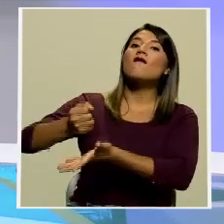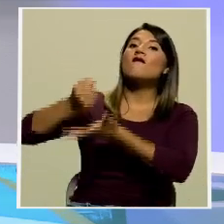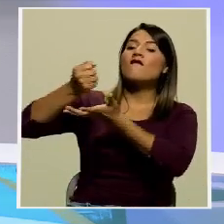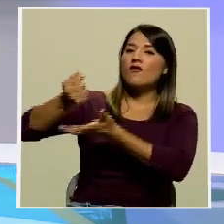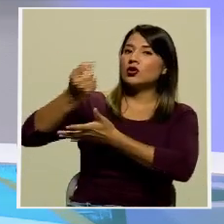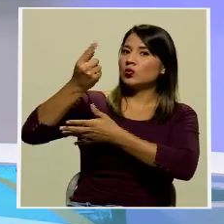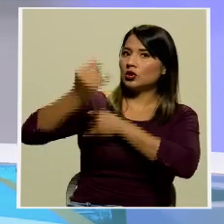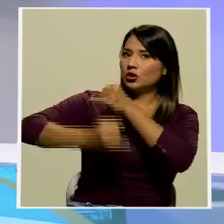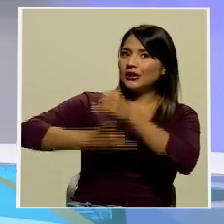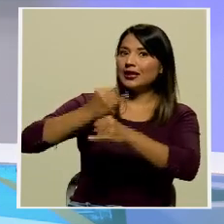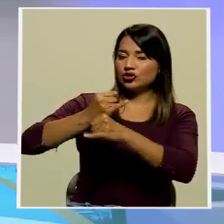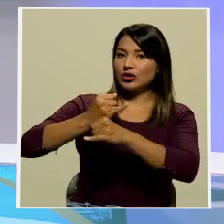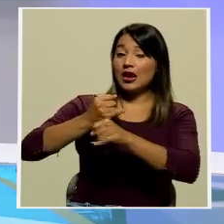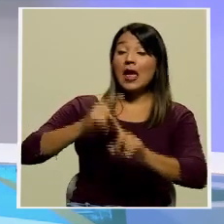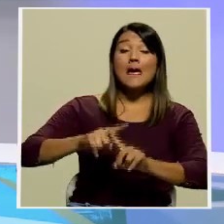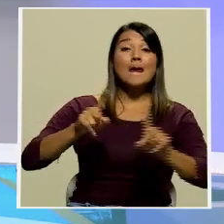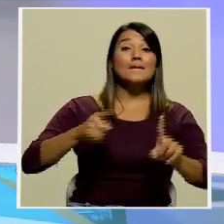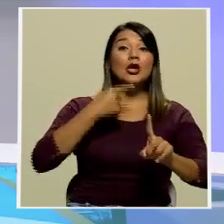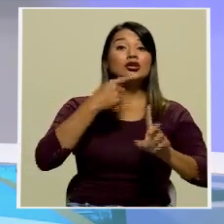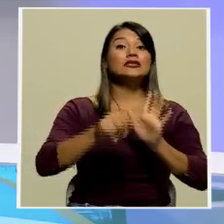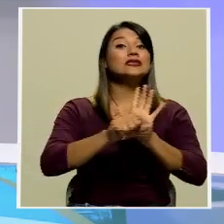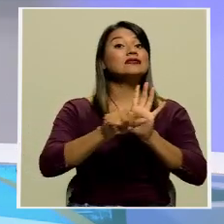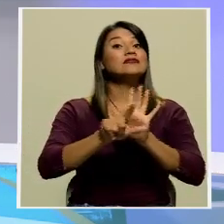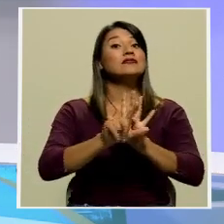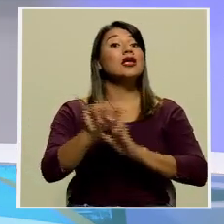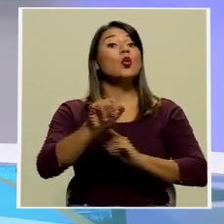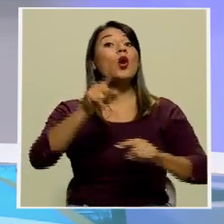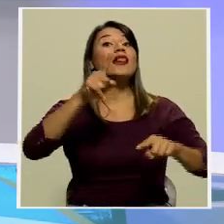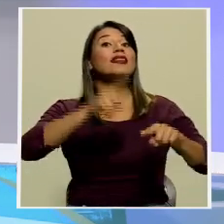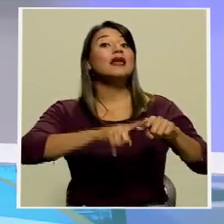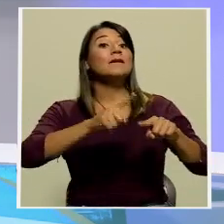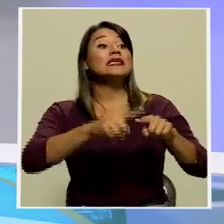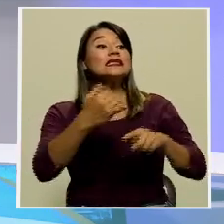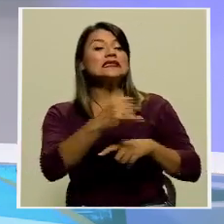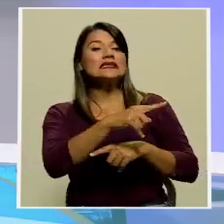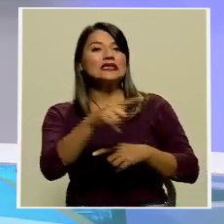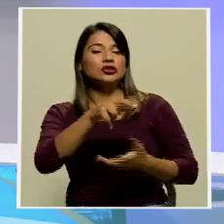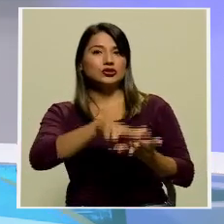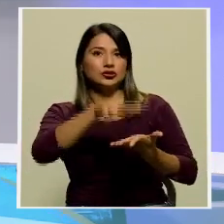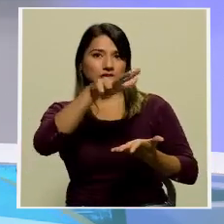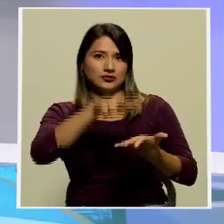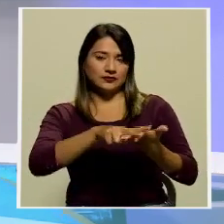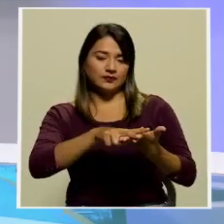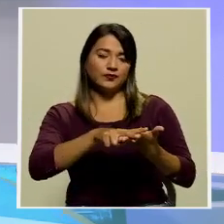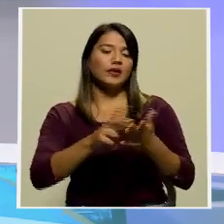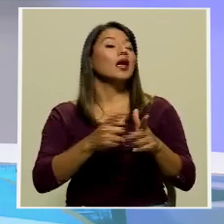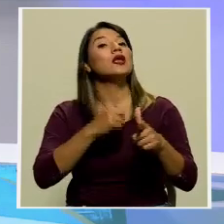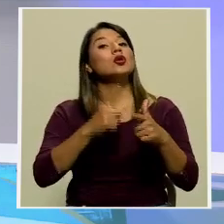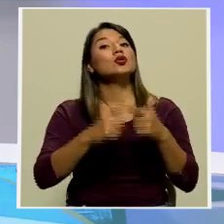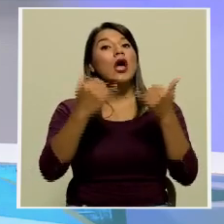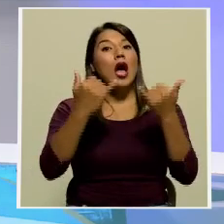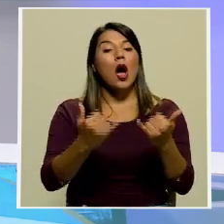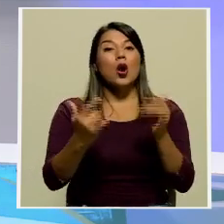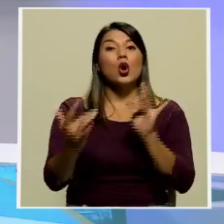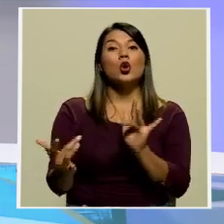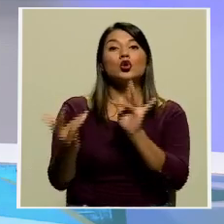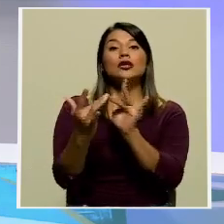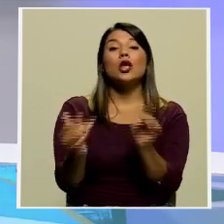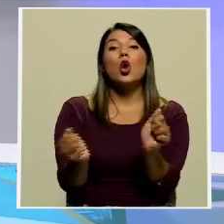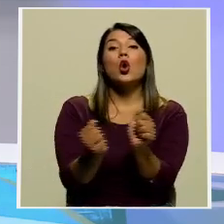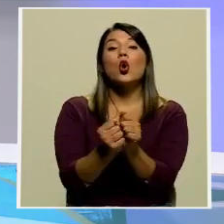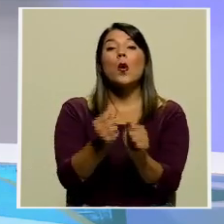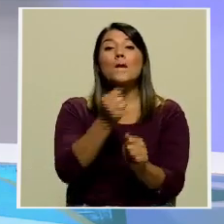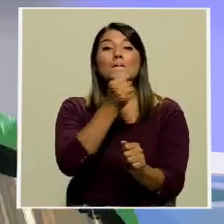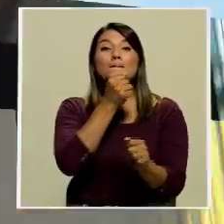a un recorte del gasto público y a la generación de empleos. Vamos a un pase en vivo con el